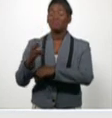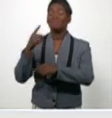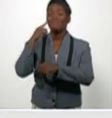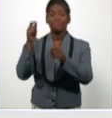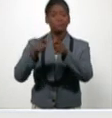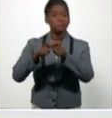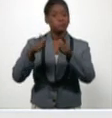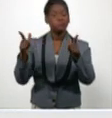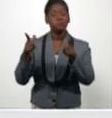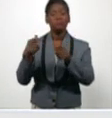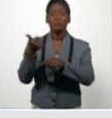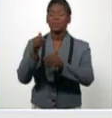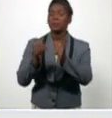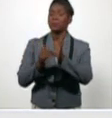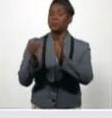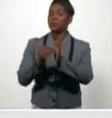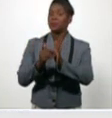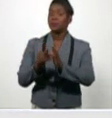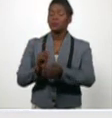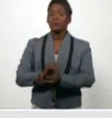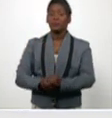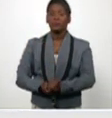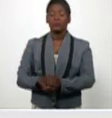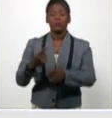prácticamente 10 millones, Rusia con